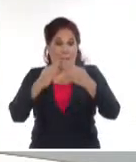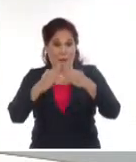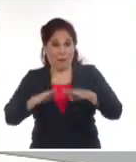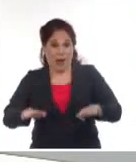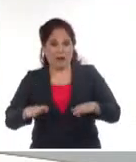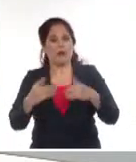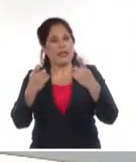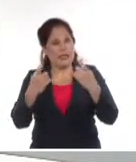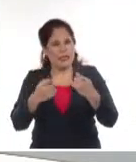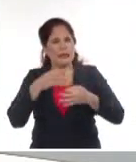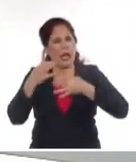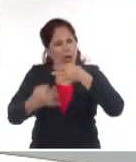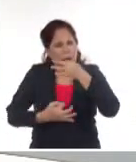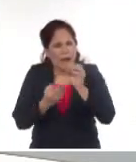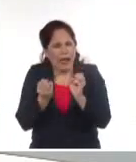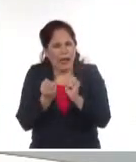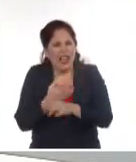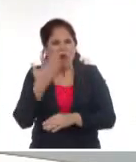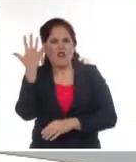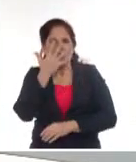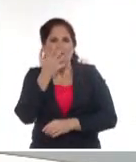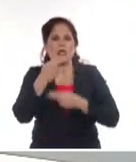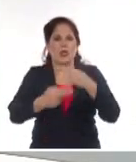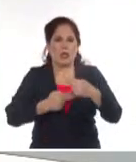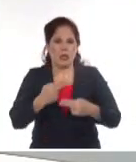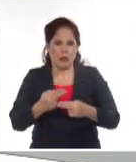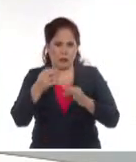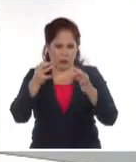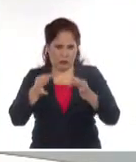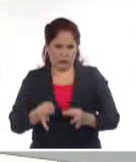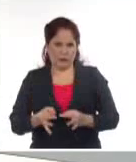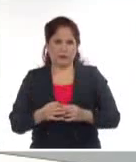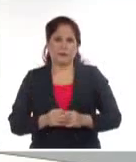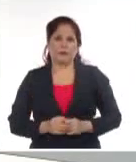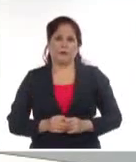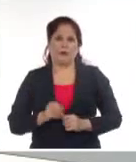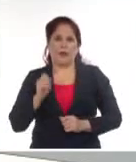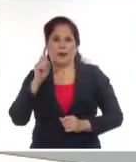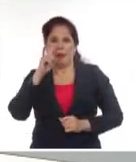necesita saldar esas deudas y esas dudas. Así me despido, hasta un próximo encuentro.